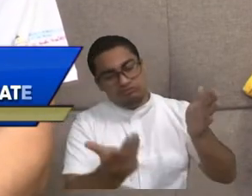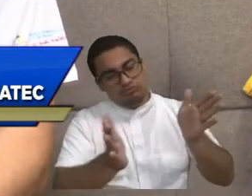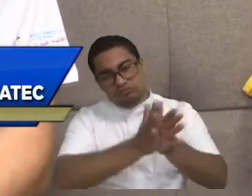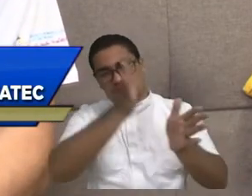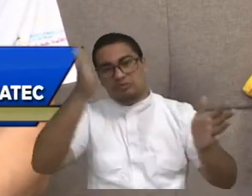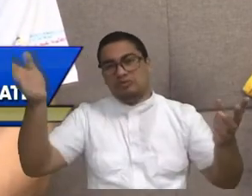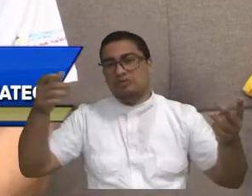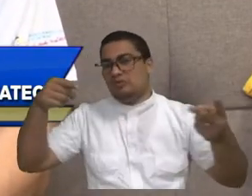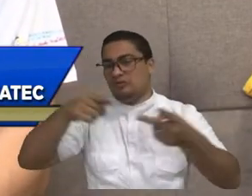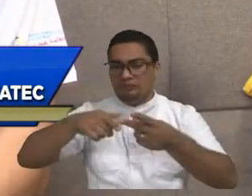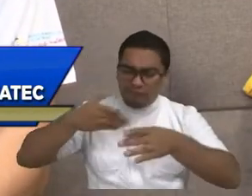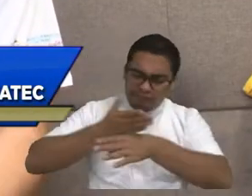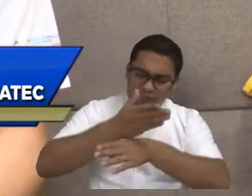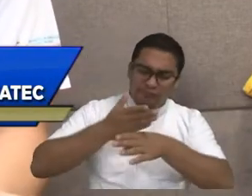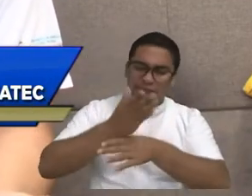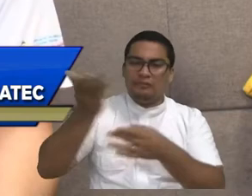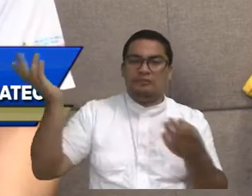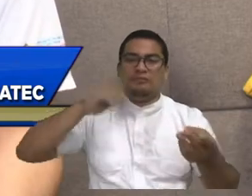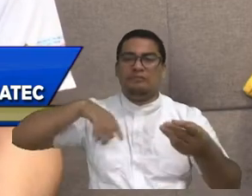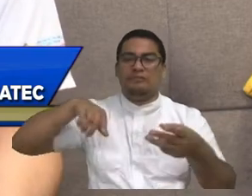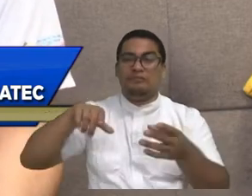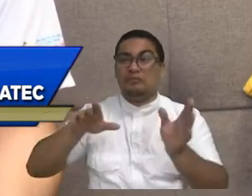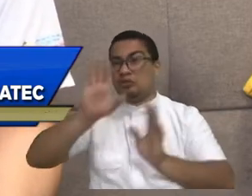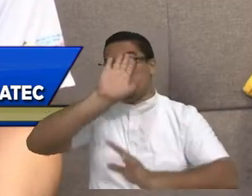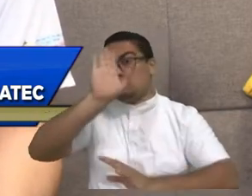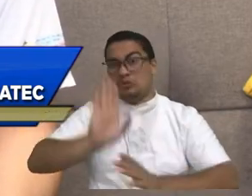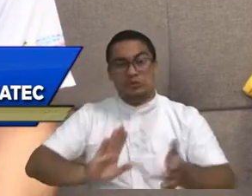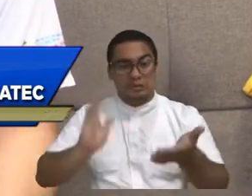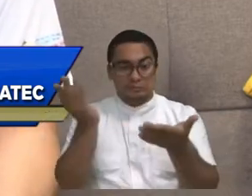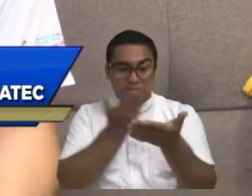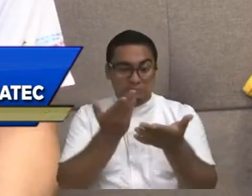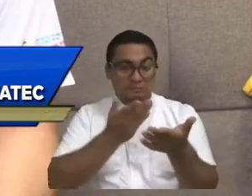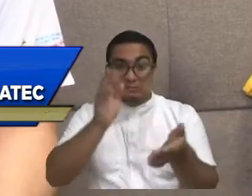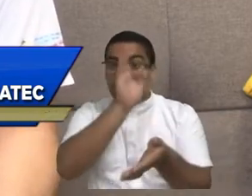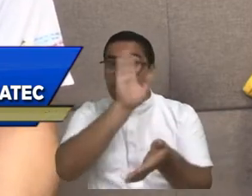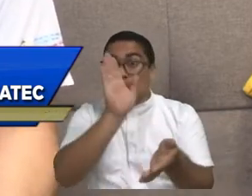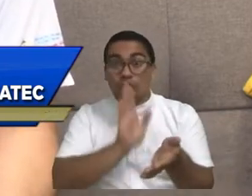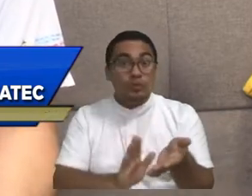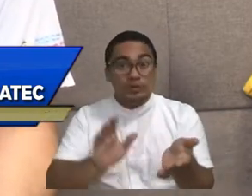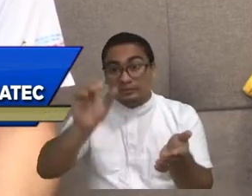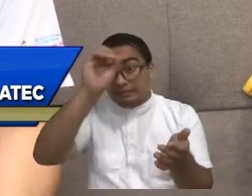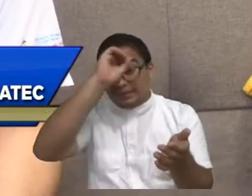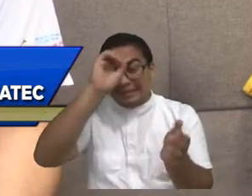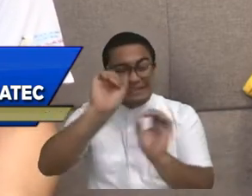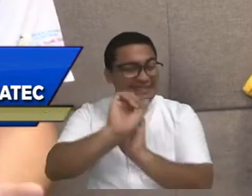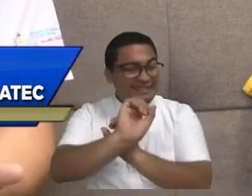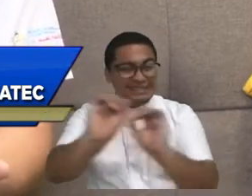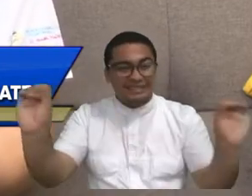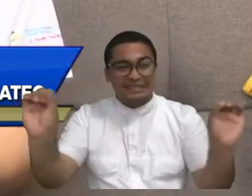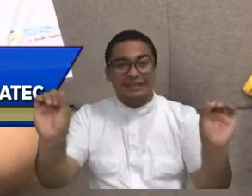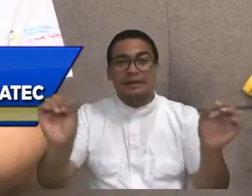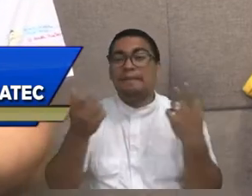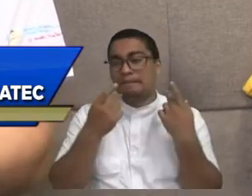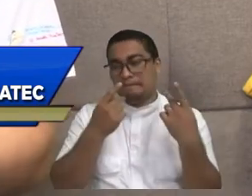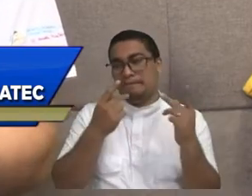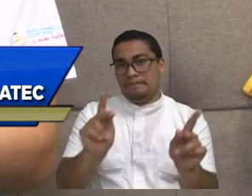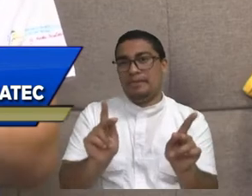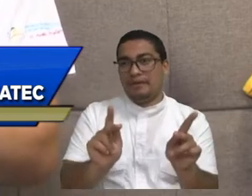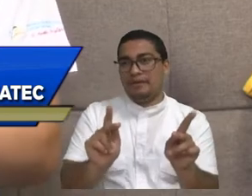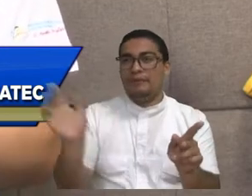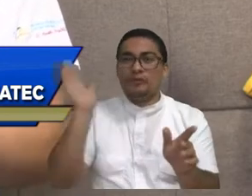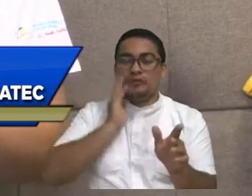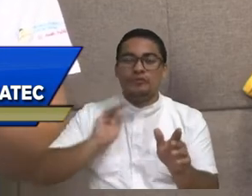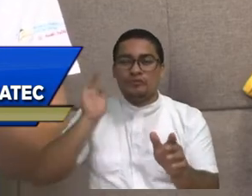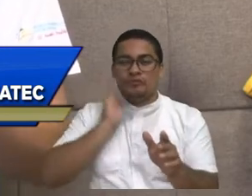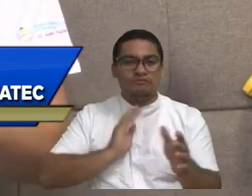un respaldo académico o sea nunca estuvieron en una escuela nunca estuvieron en en un curso técnico y estos son esas